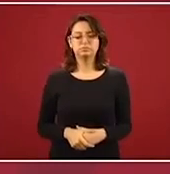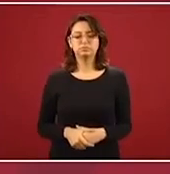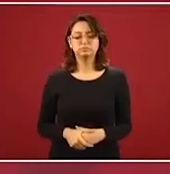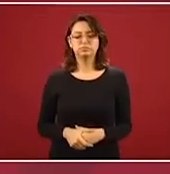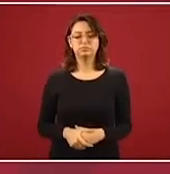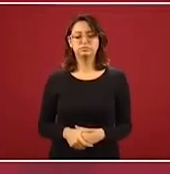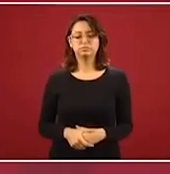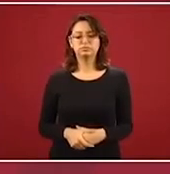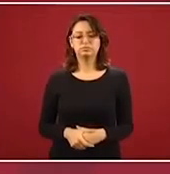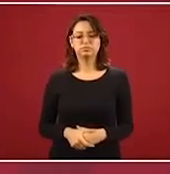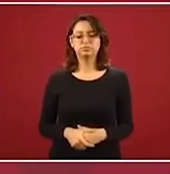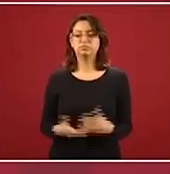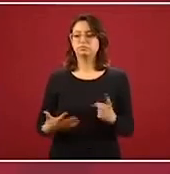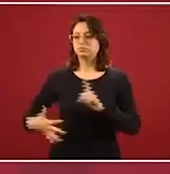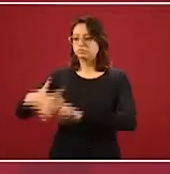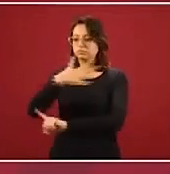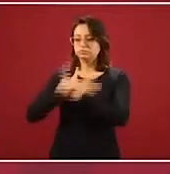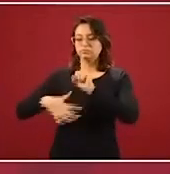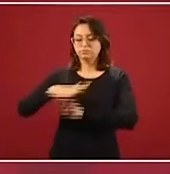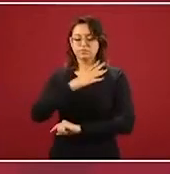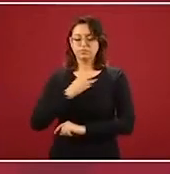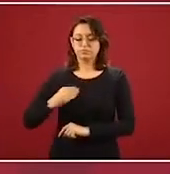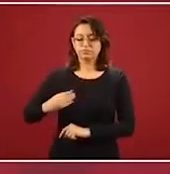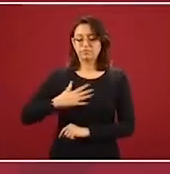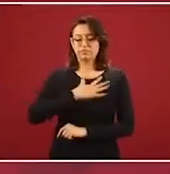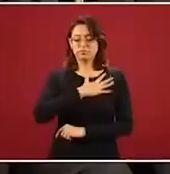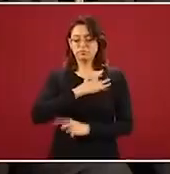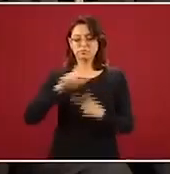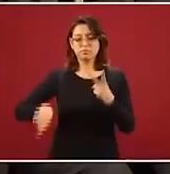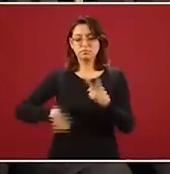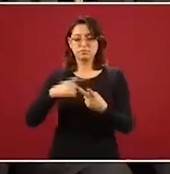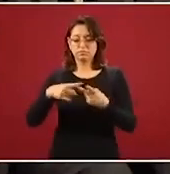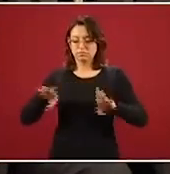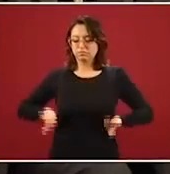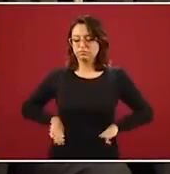es bienestar y fortalecimiento de valores,